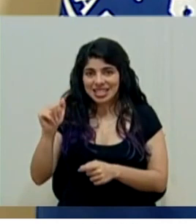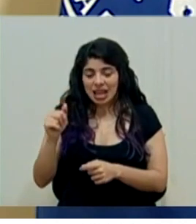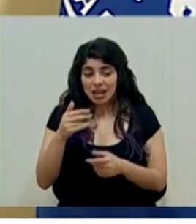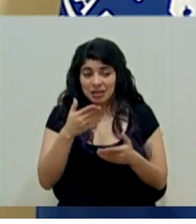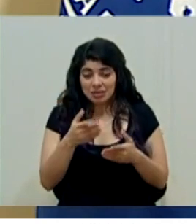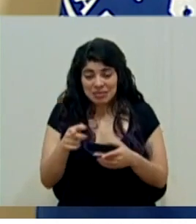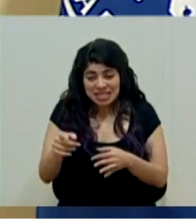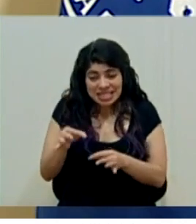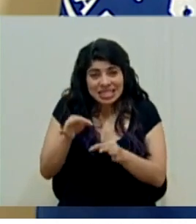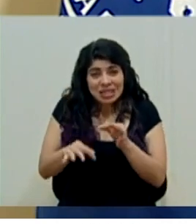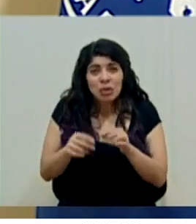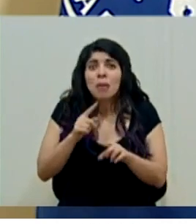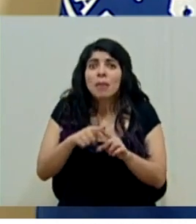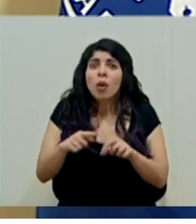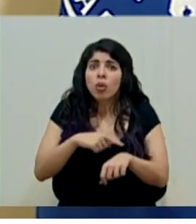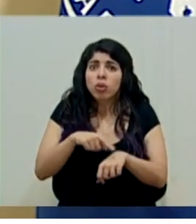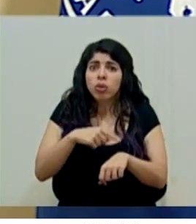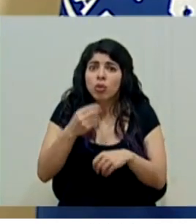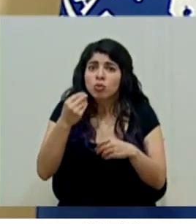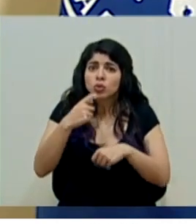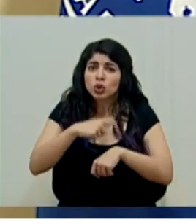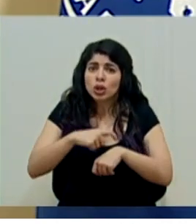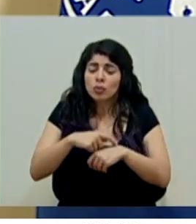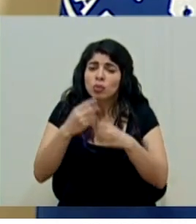mucho tiempo y esfuerzo.